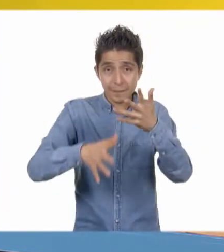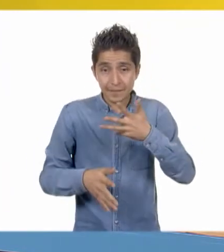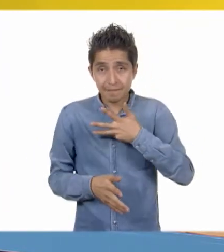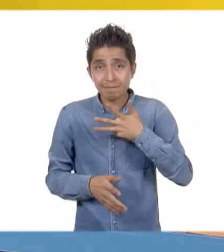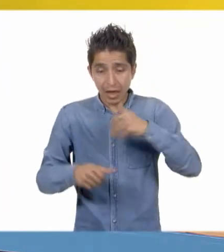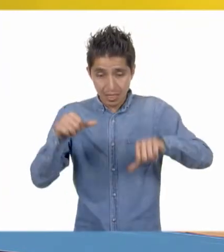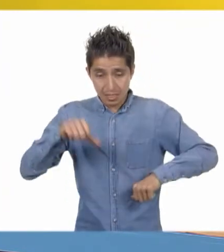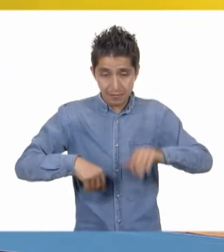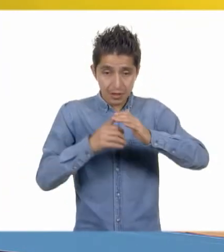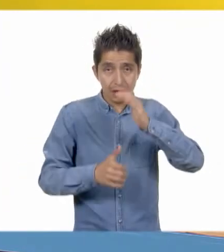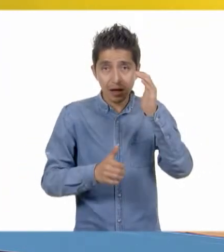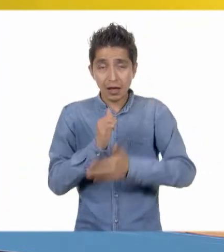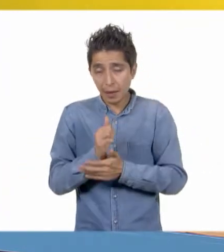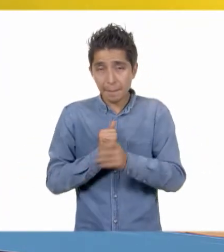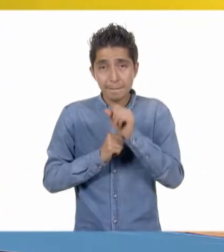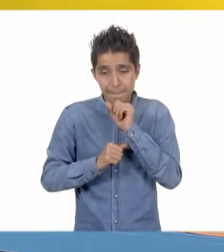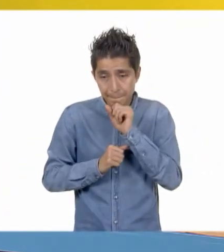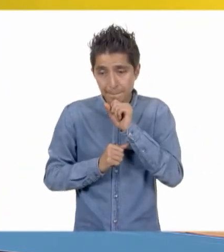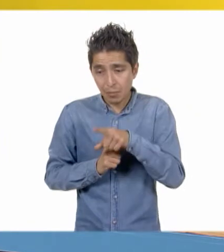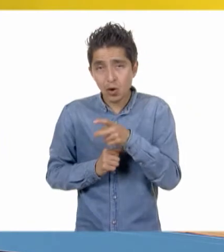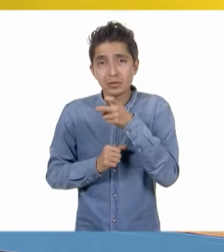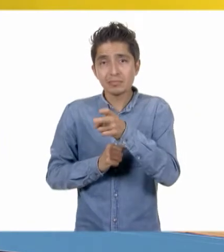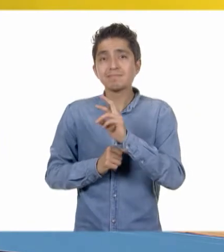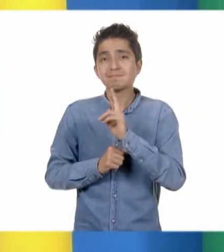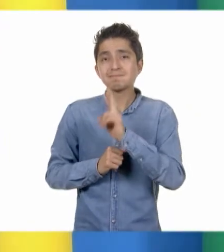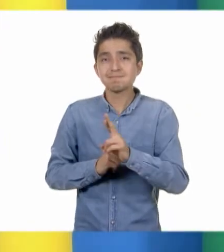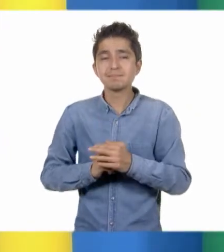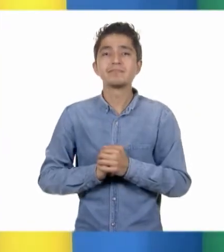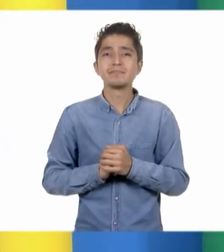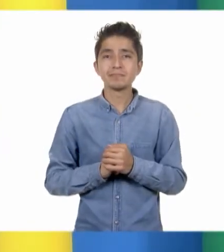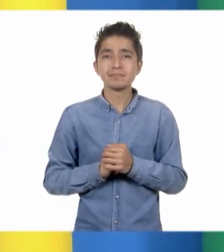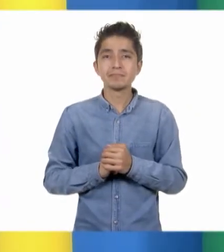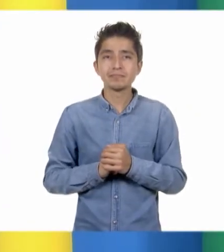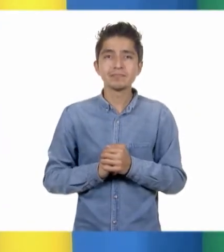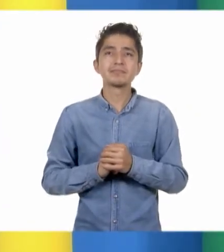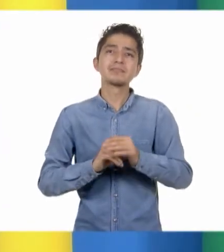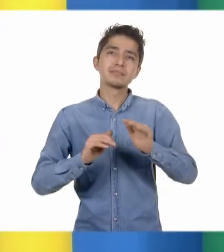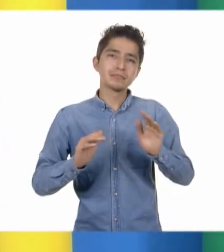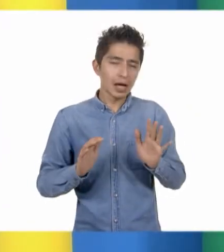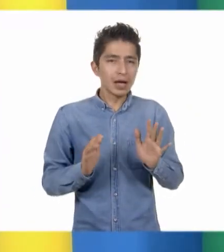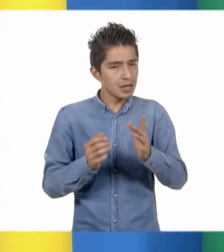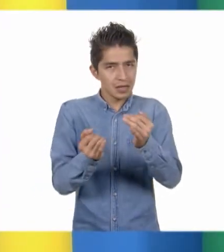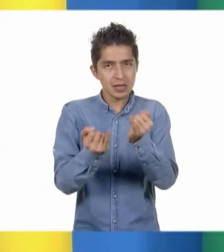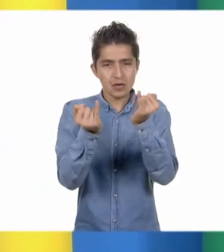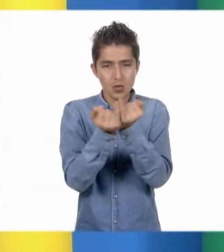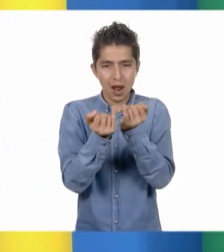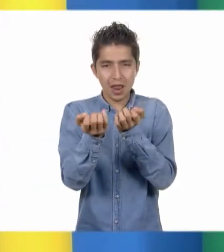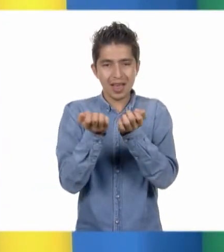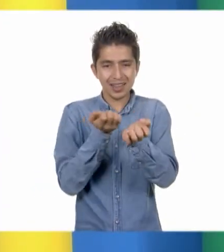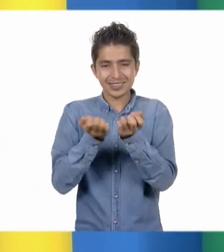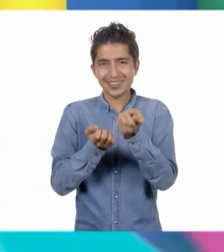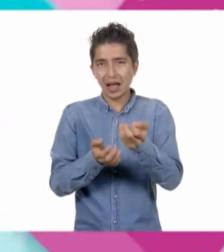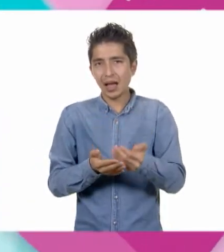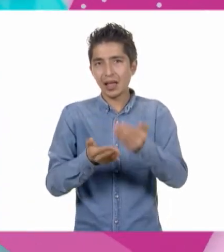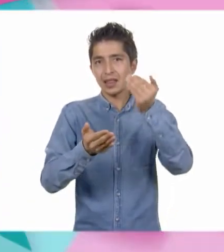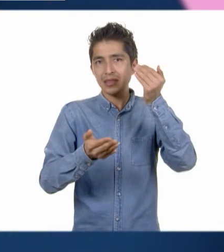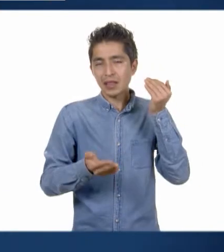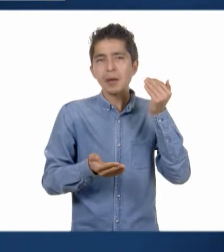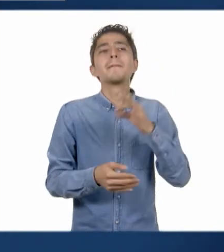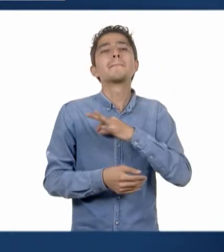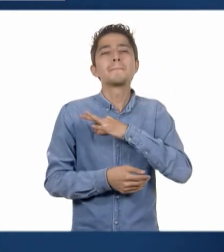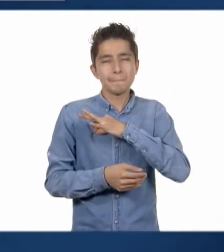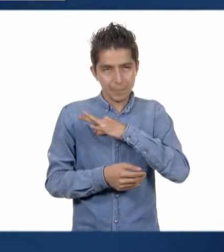actividad, verifiquen que sea el mismo resultado. Pues igual que en nuestro ejercicio anterior, podemos